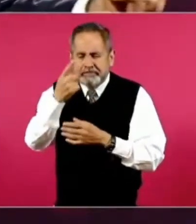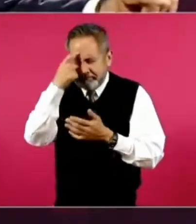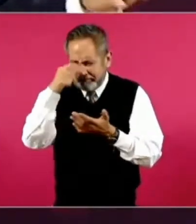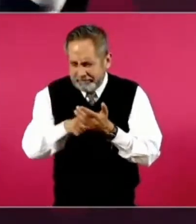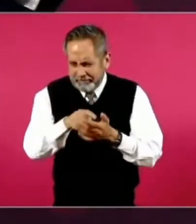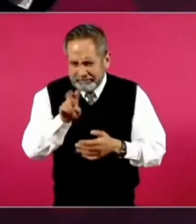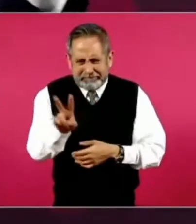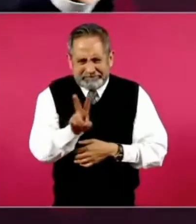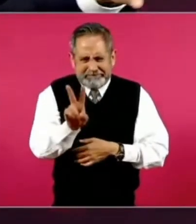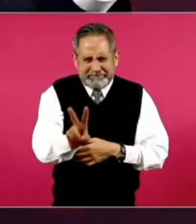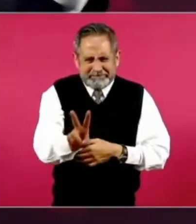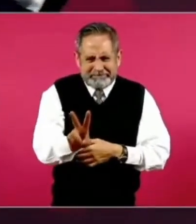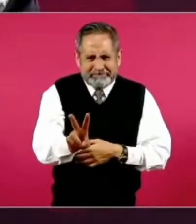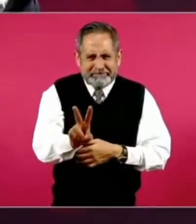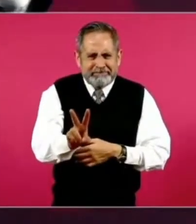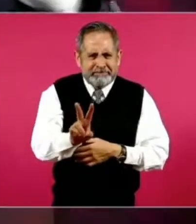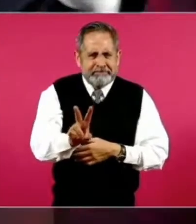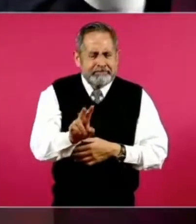viernes van a